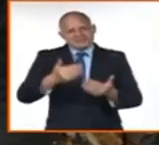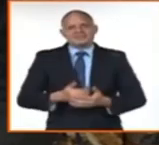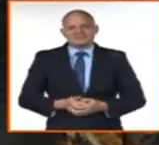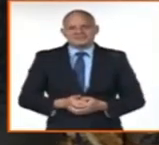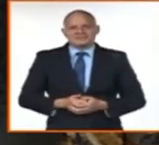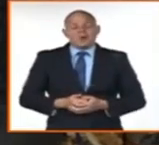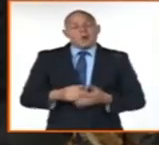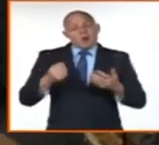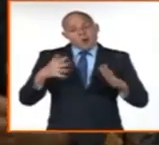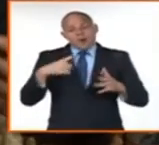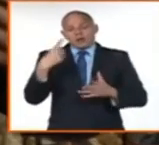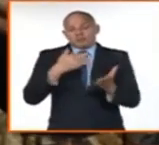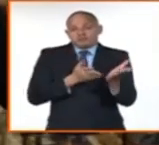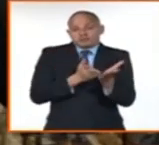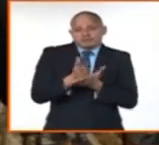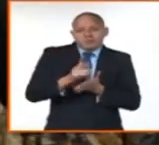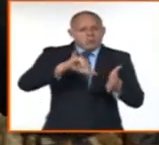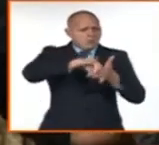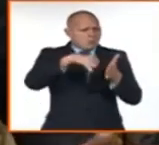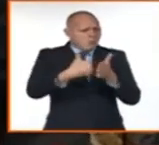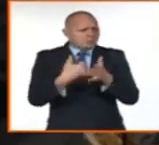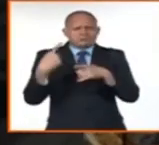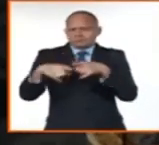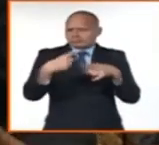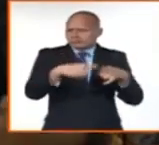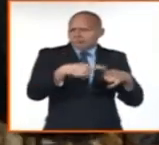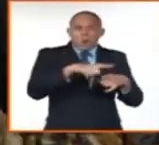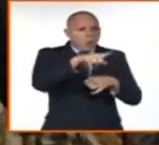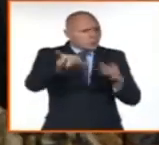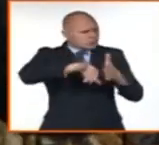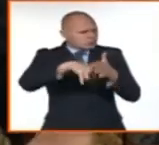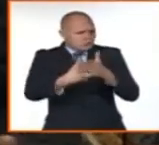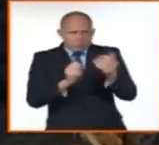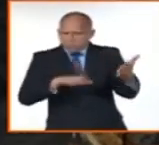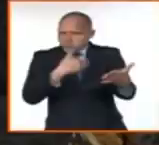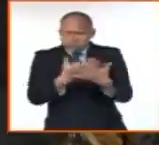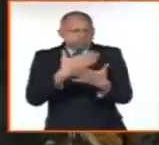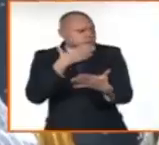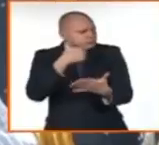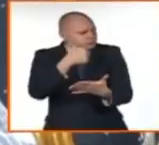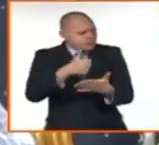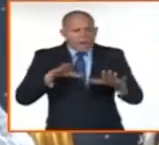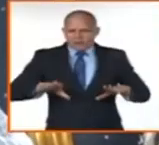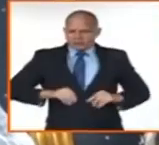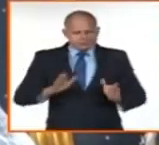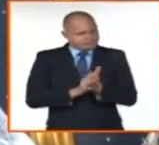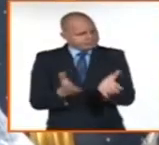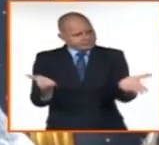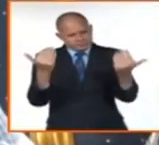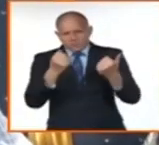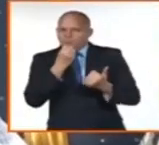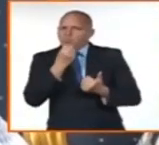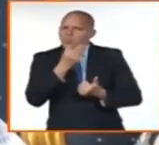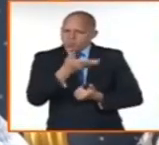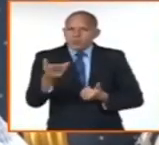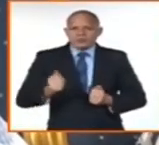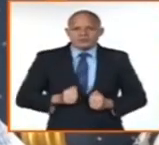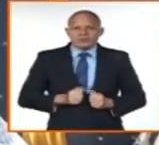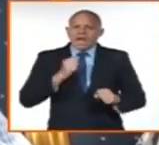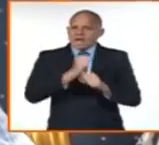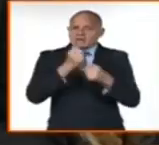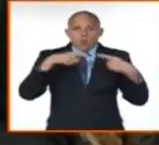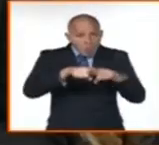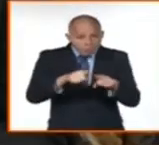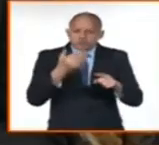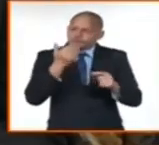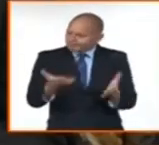continuar con proyectos. Estamos abiertos para los proyectos que ustedes propongan, para las cosas que podamos hacer juntos. Yo creo que tenemos un deber